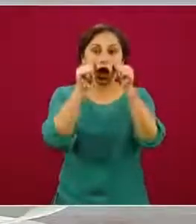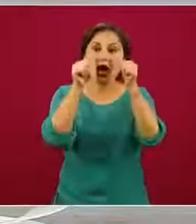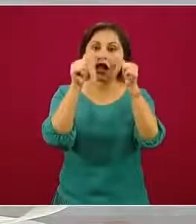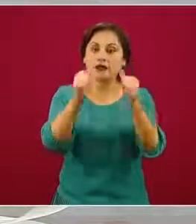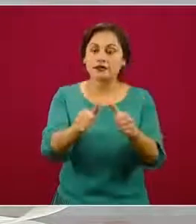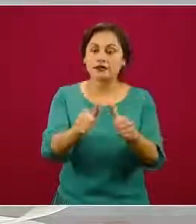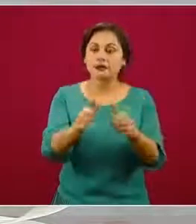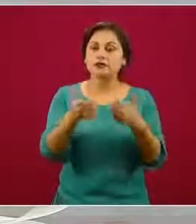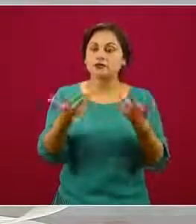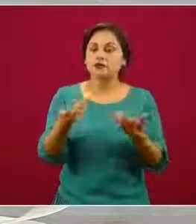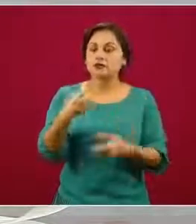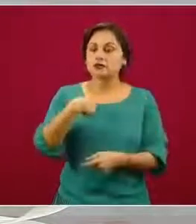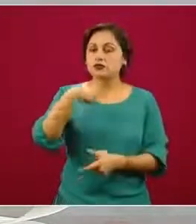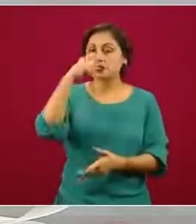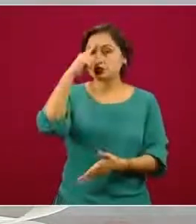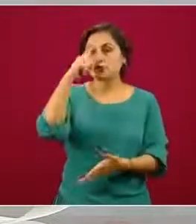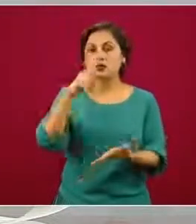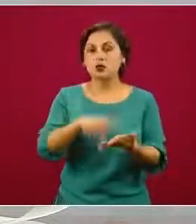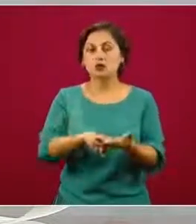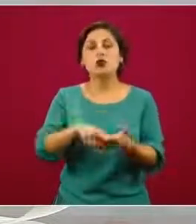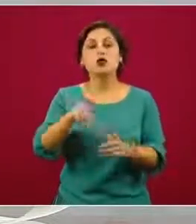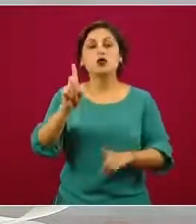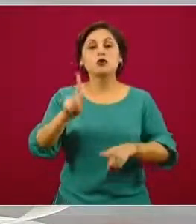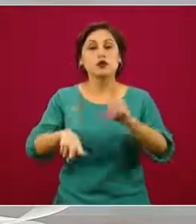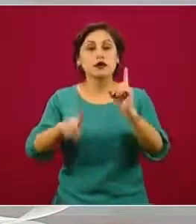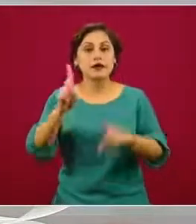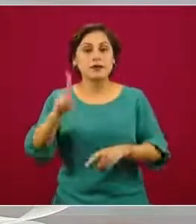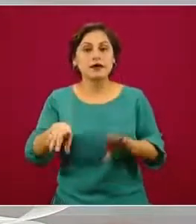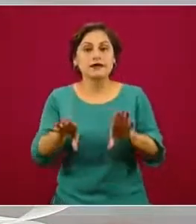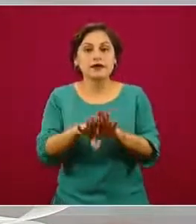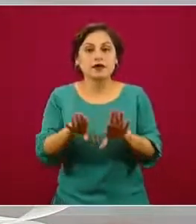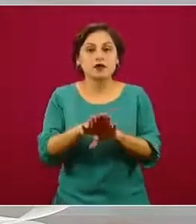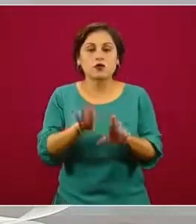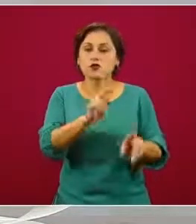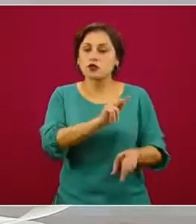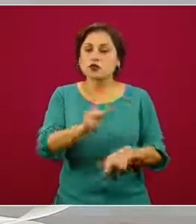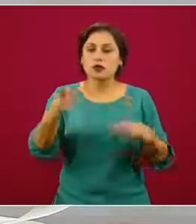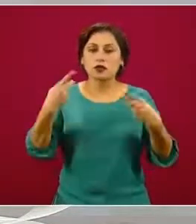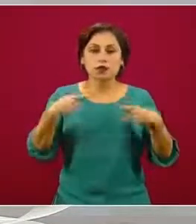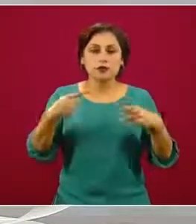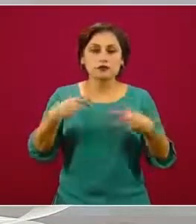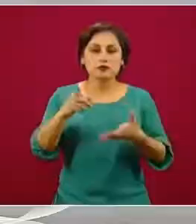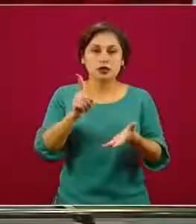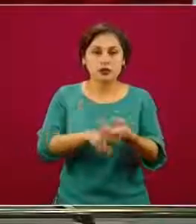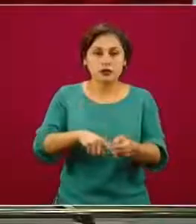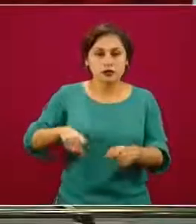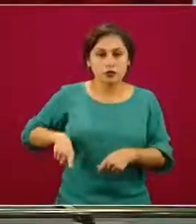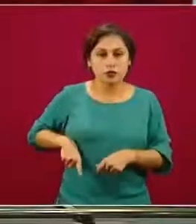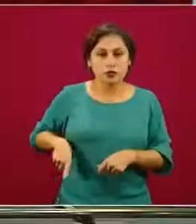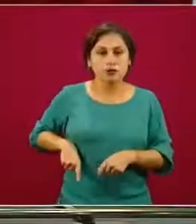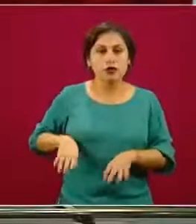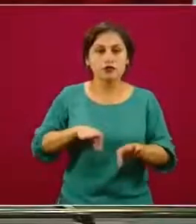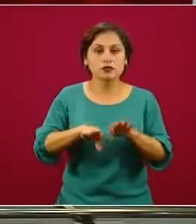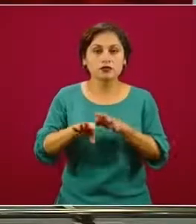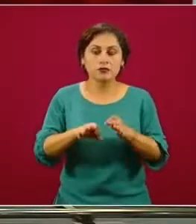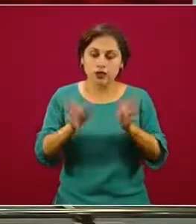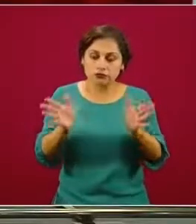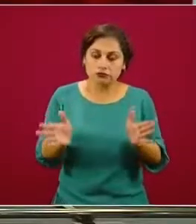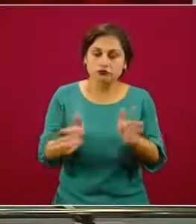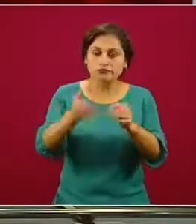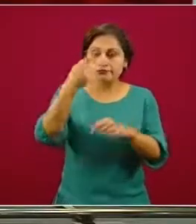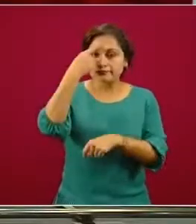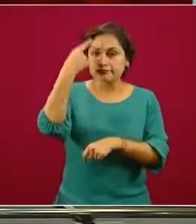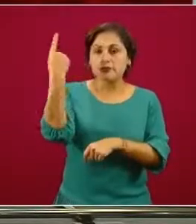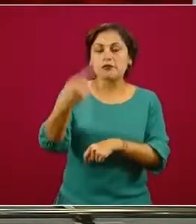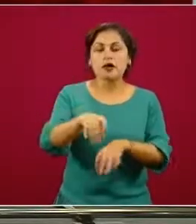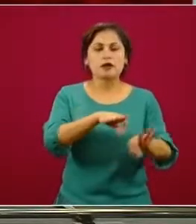trabajo, con la forma en que empujan al gobierno y al Estado a hacer las cosas, todo